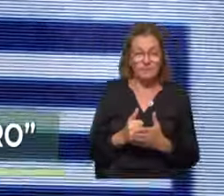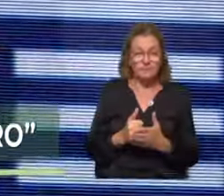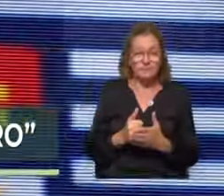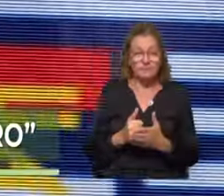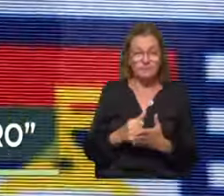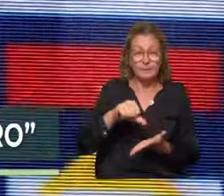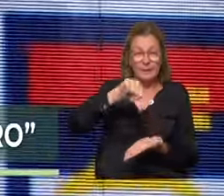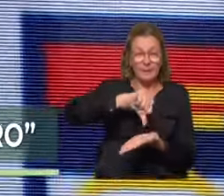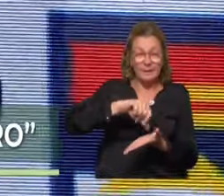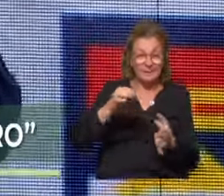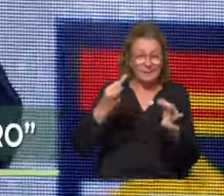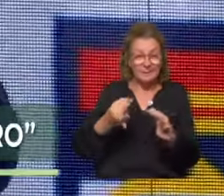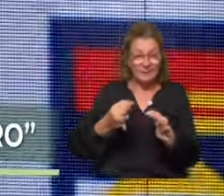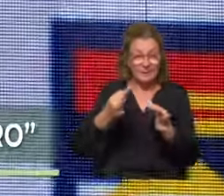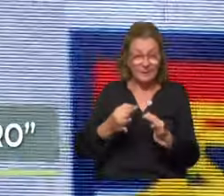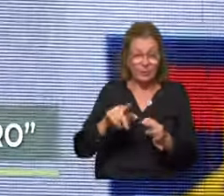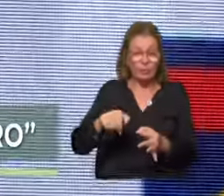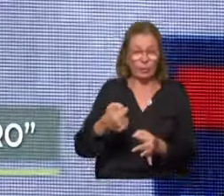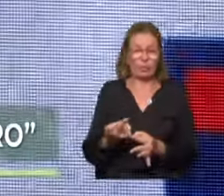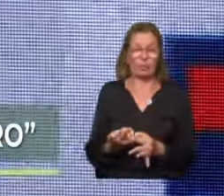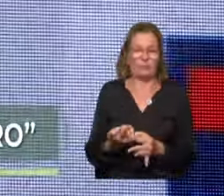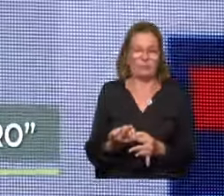El país real es otro.